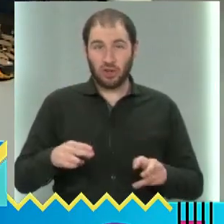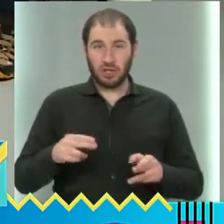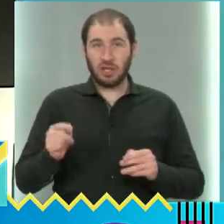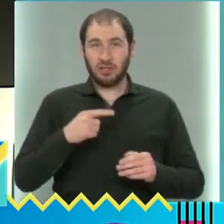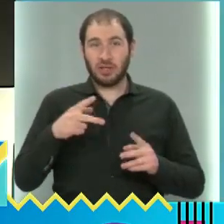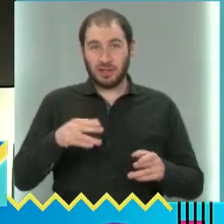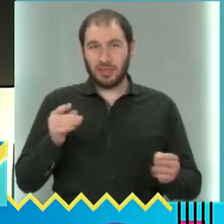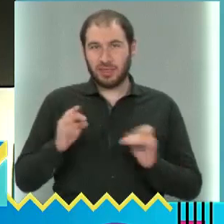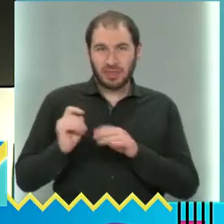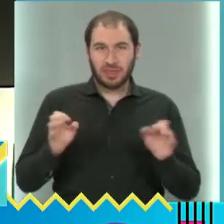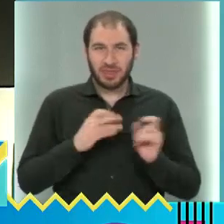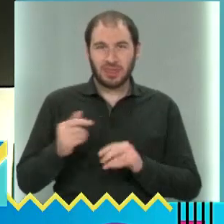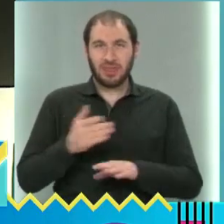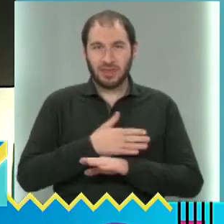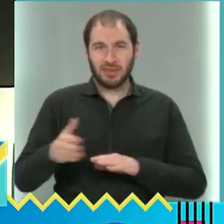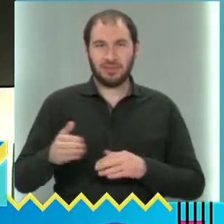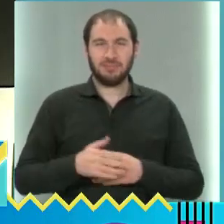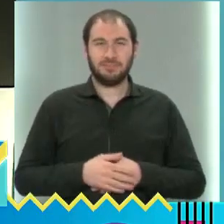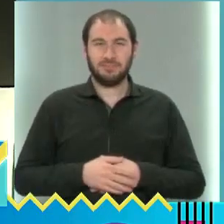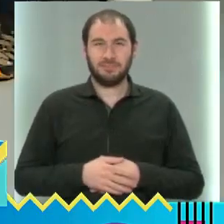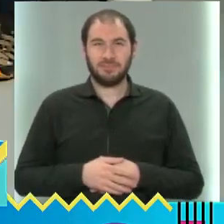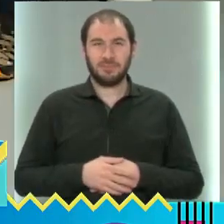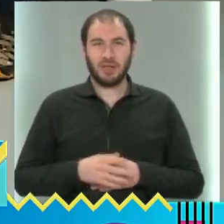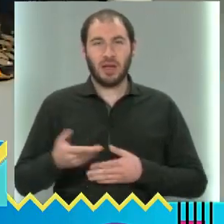nos vamos, se quedan discutiendo o hablando ahí,